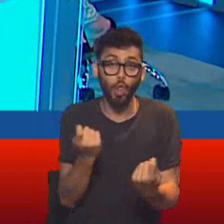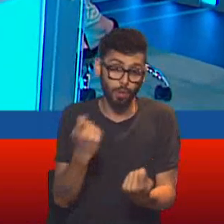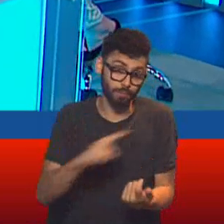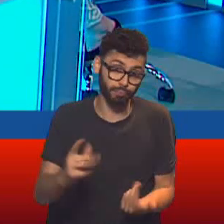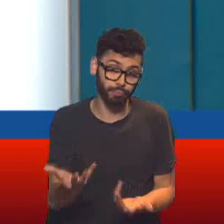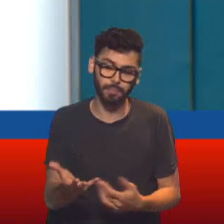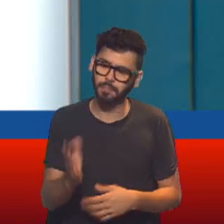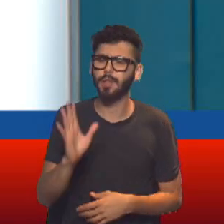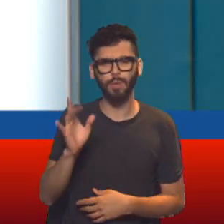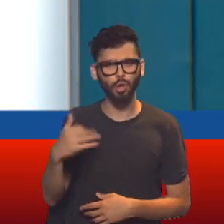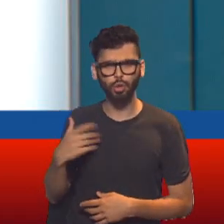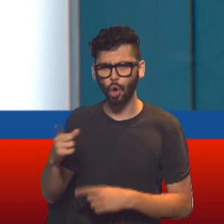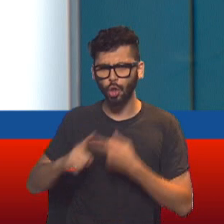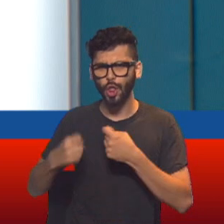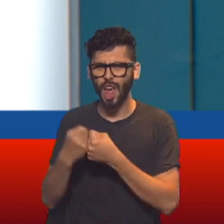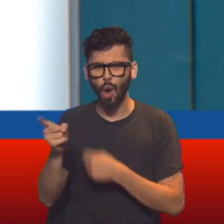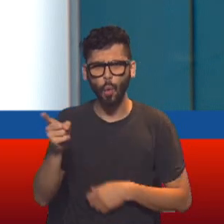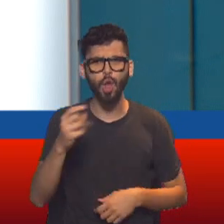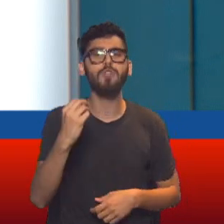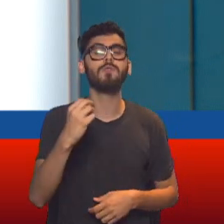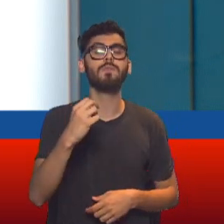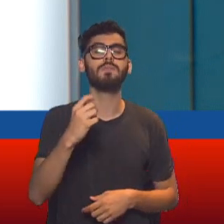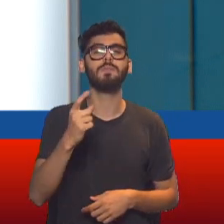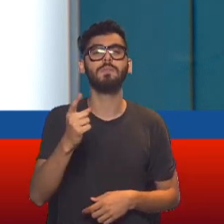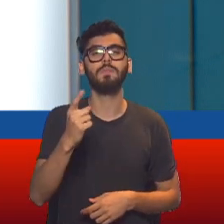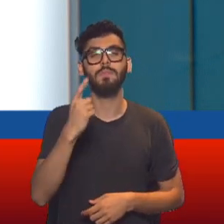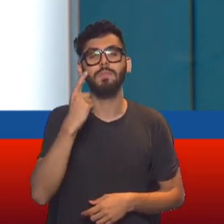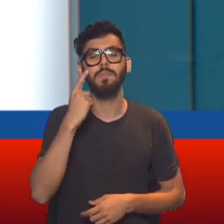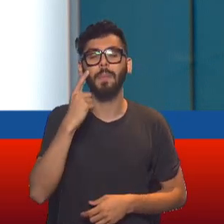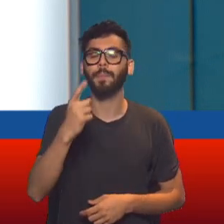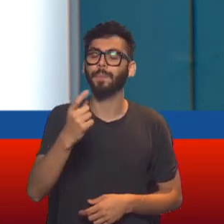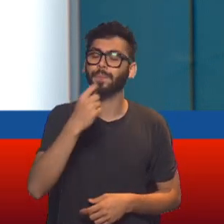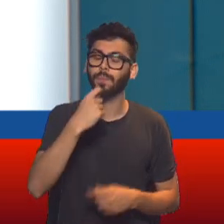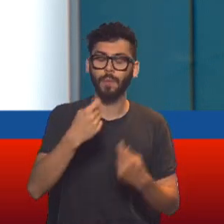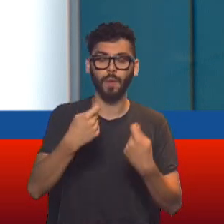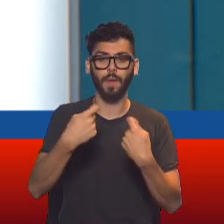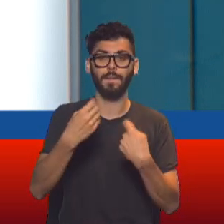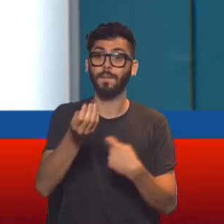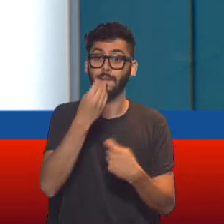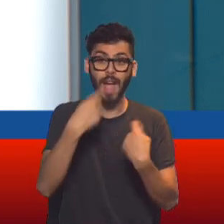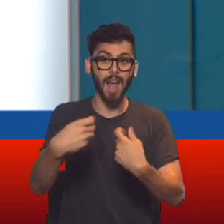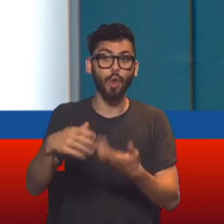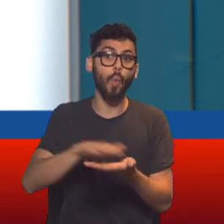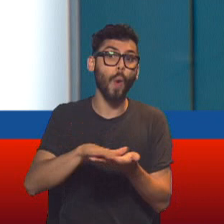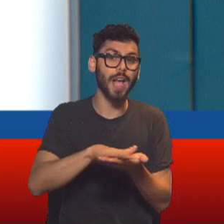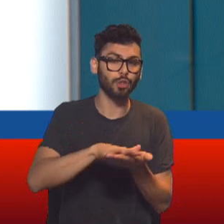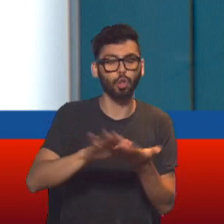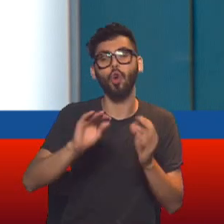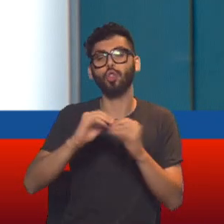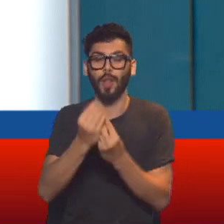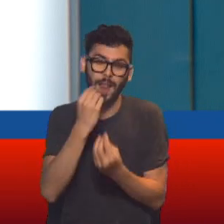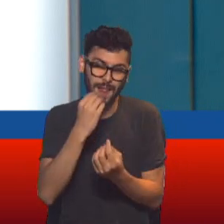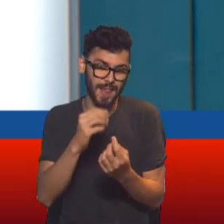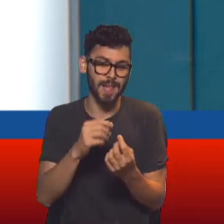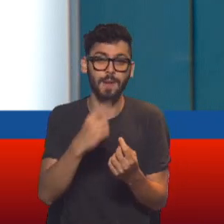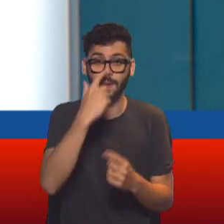que coincido porque cuando uno ve la dinámica de, por ejemplo, las canastas básicas total y alimentaria, ¿no? Sí. Respecto a la